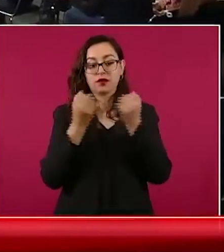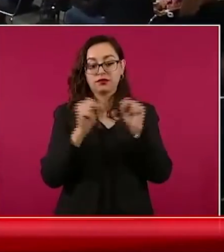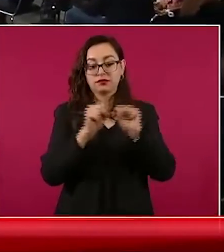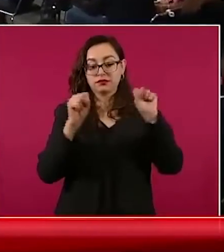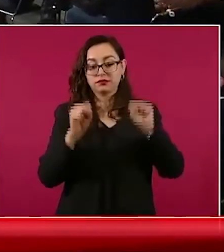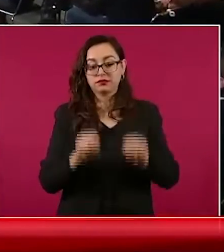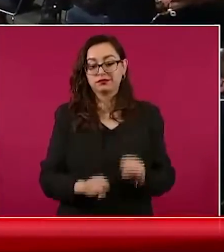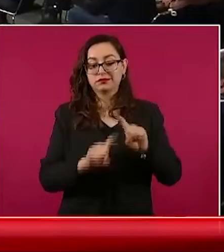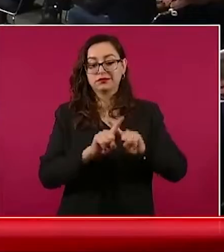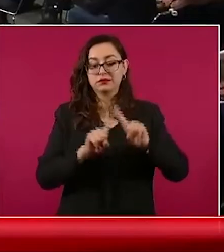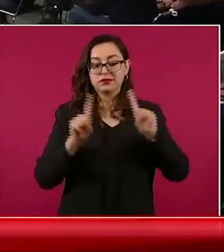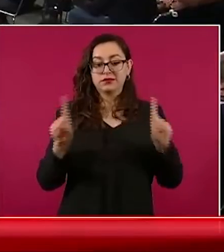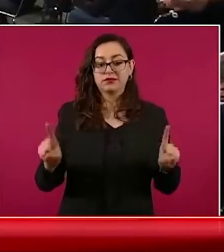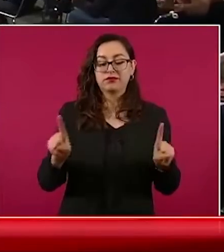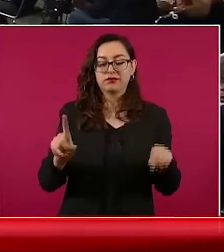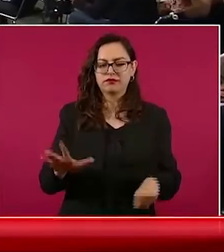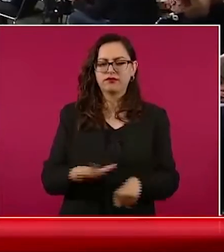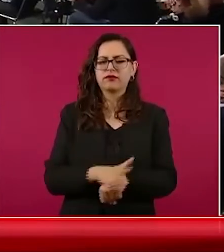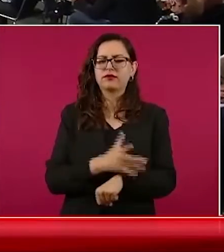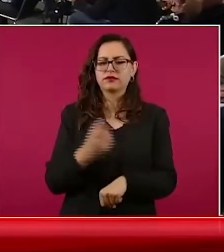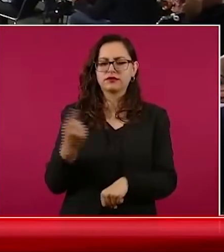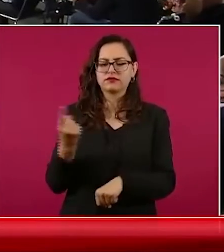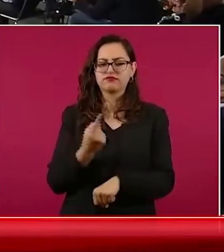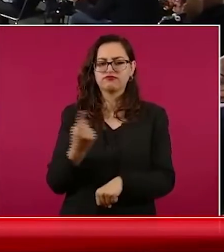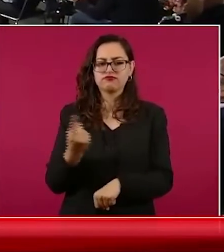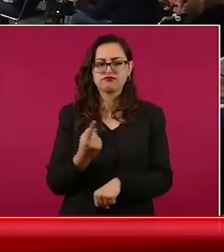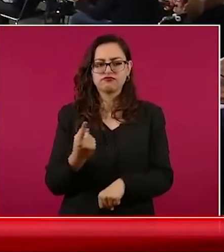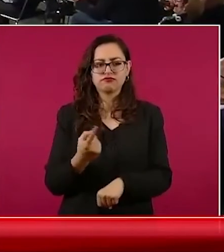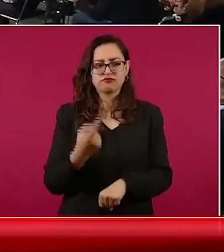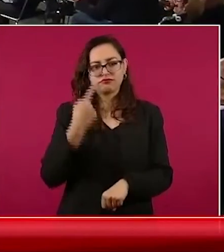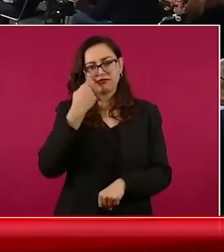Porque, miren esto.